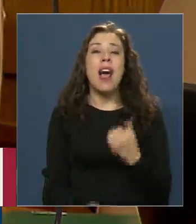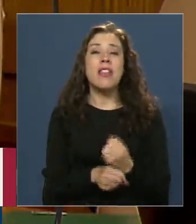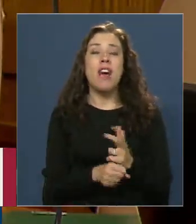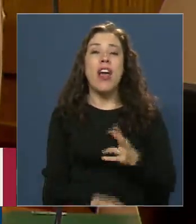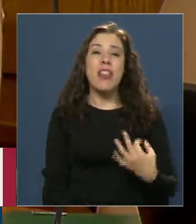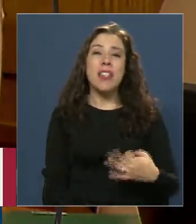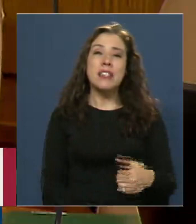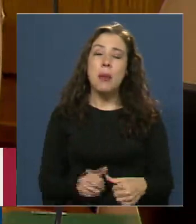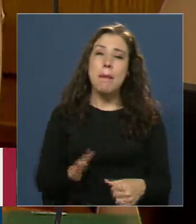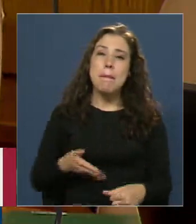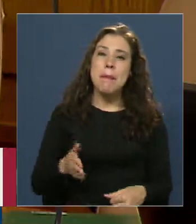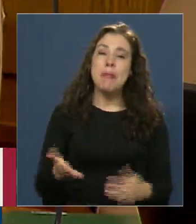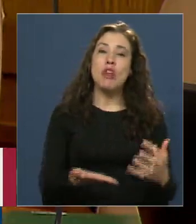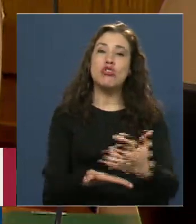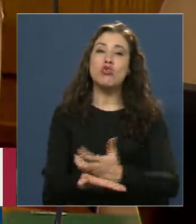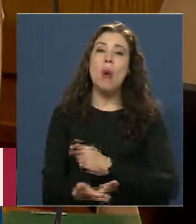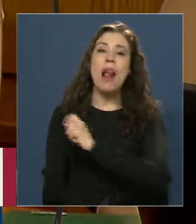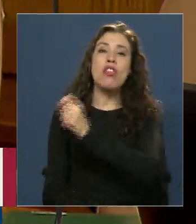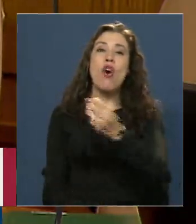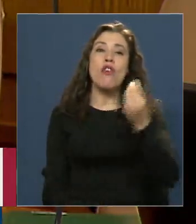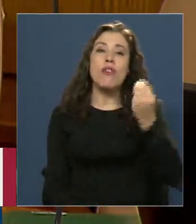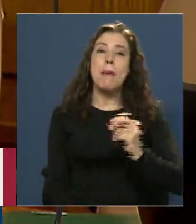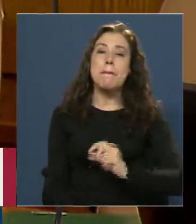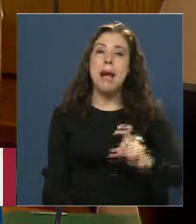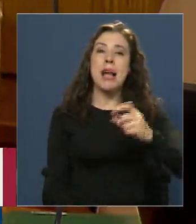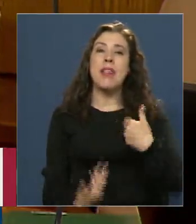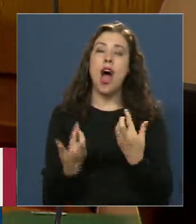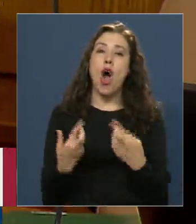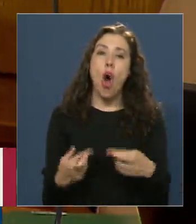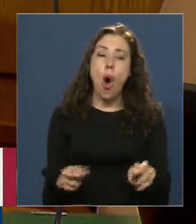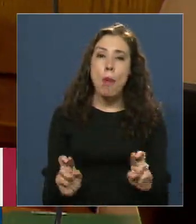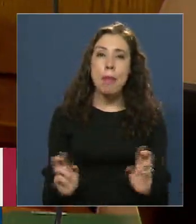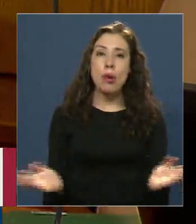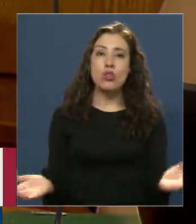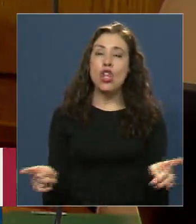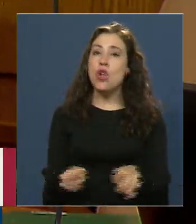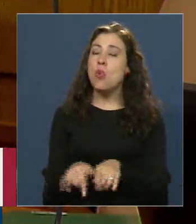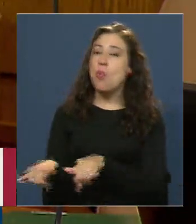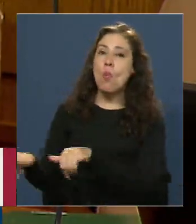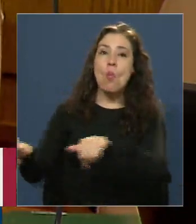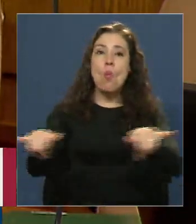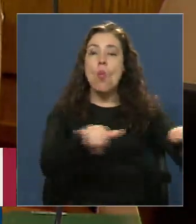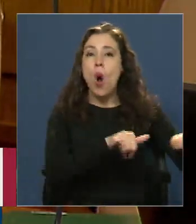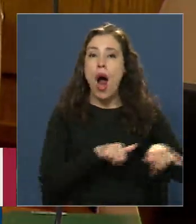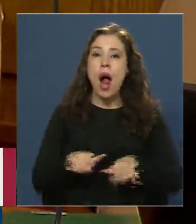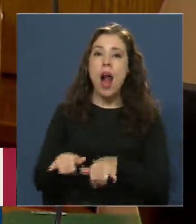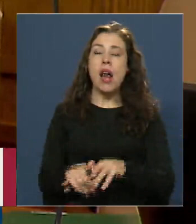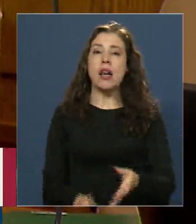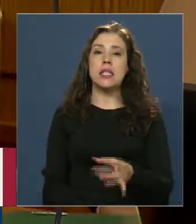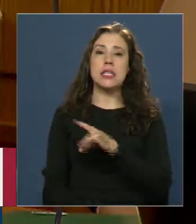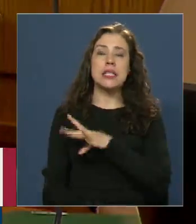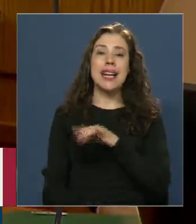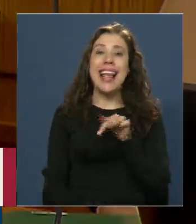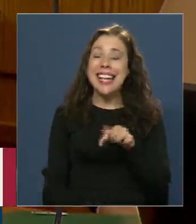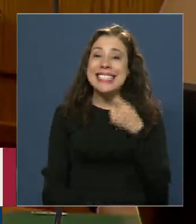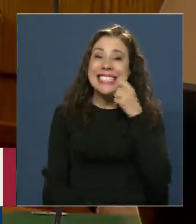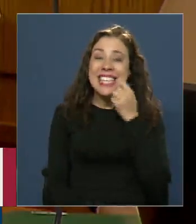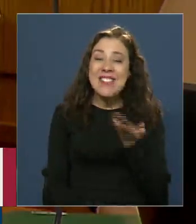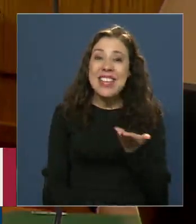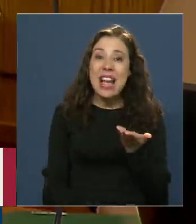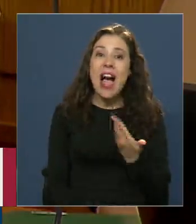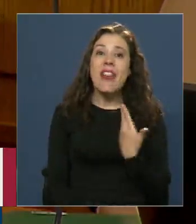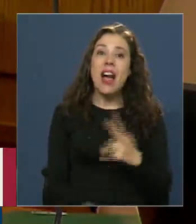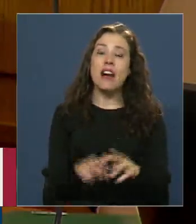dignos, permanentes, bien remunerados, tener oportunidades igual como todos y todas los chilenos. Eso es